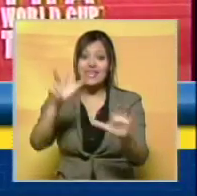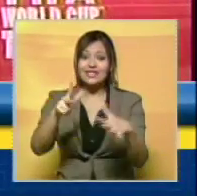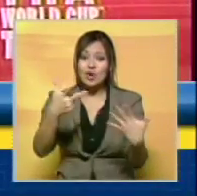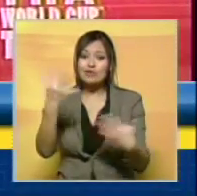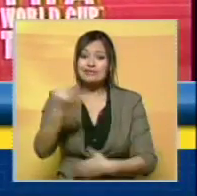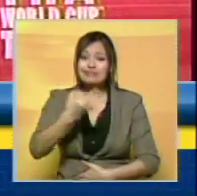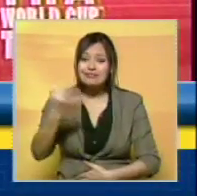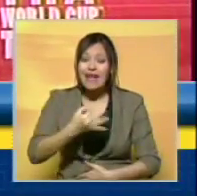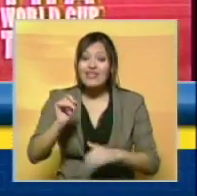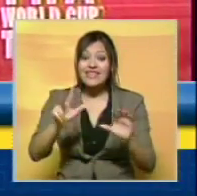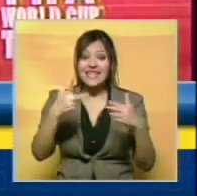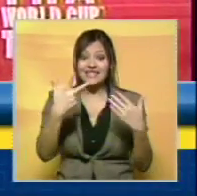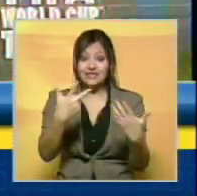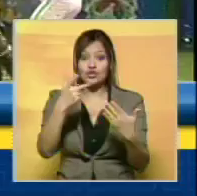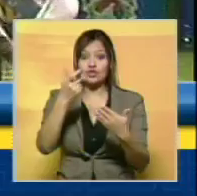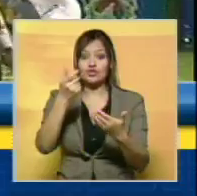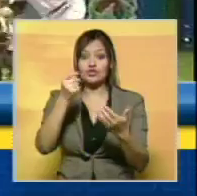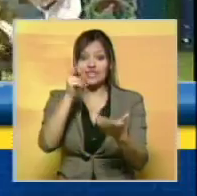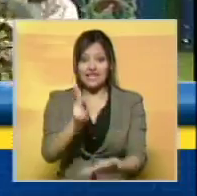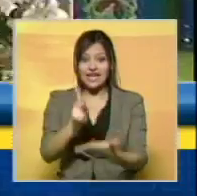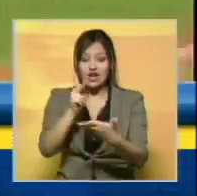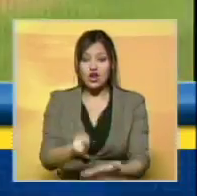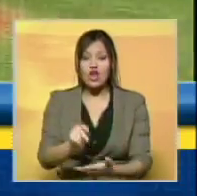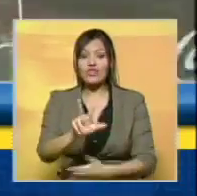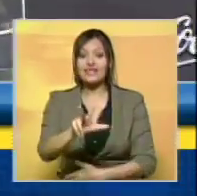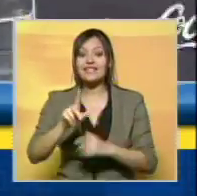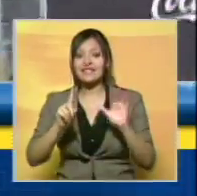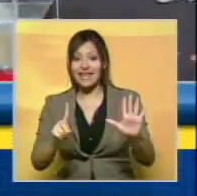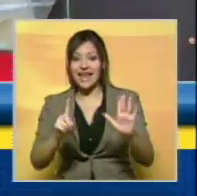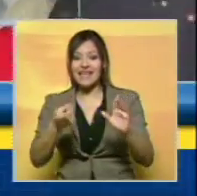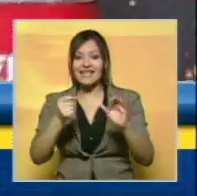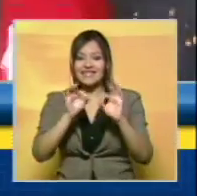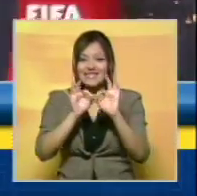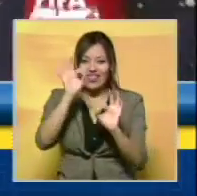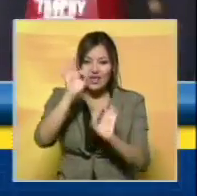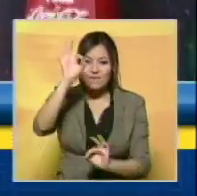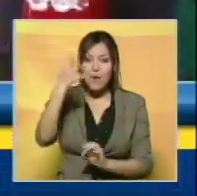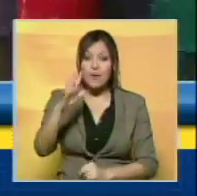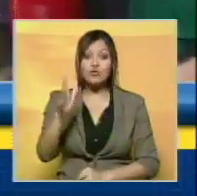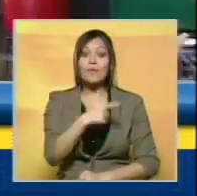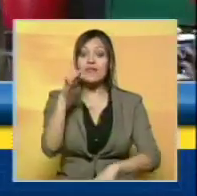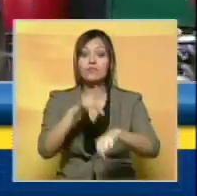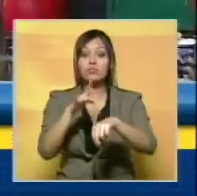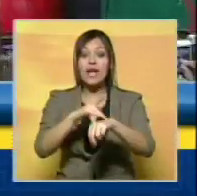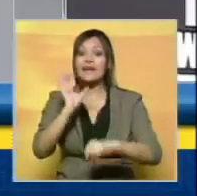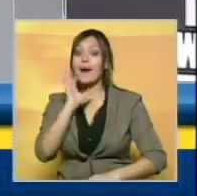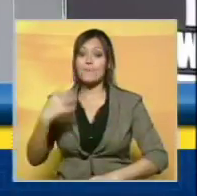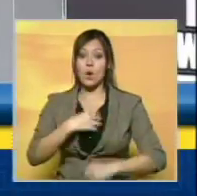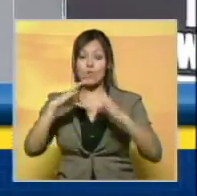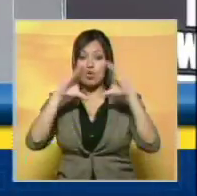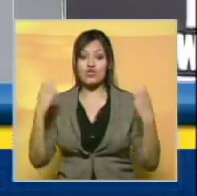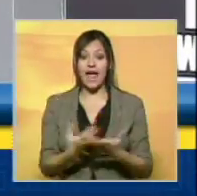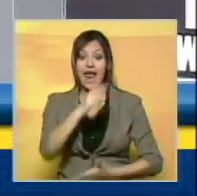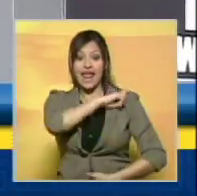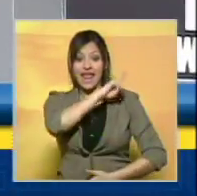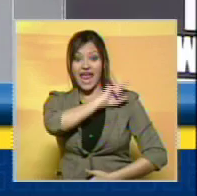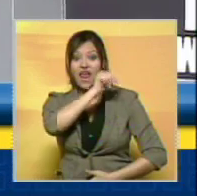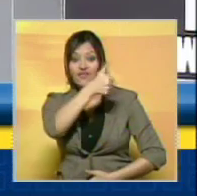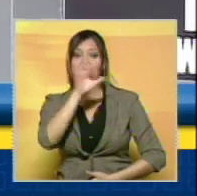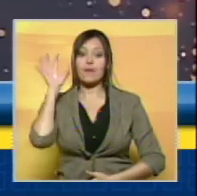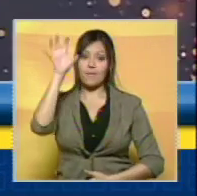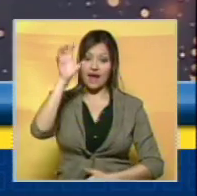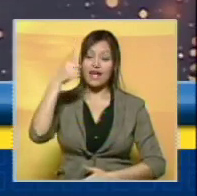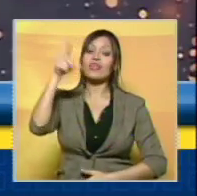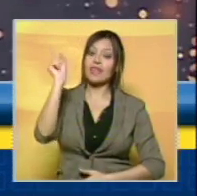pesa unos 8 kilos y mide 36 centímetros aproximadamente y que solo pueden tocar campeones mundiales y jefes de Estado. También